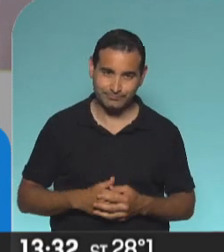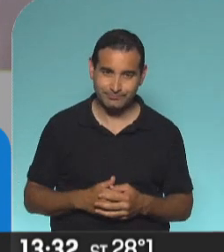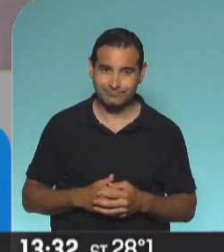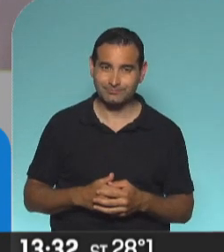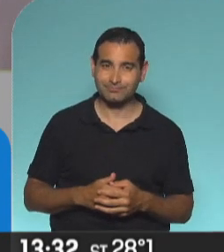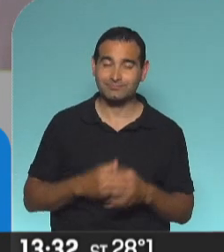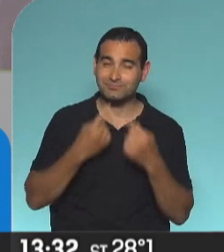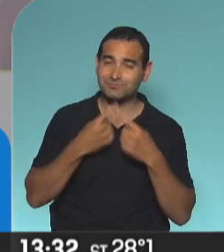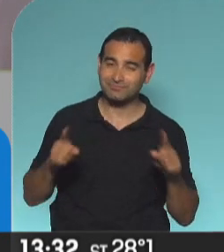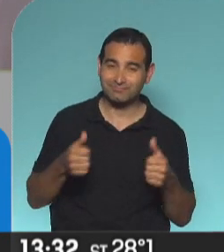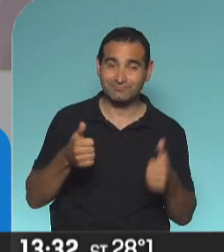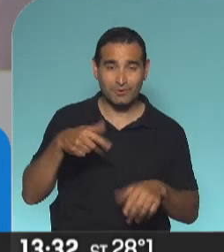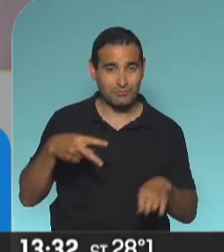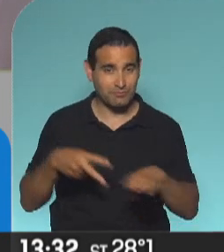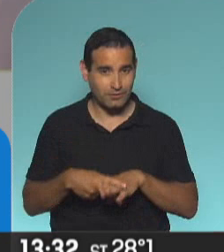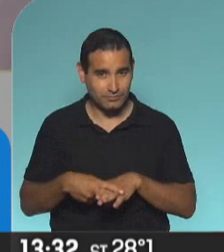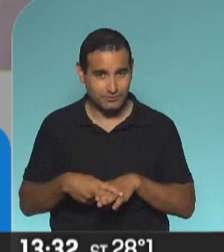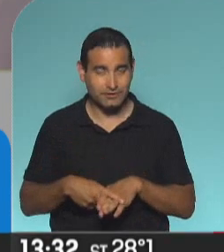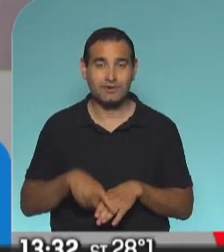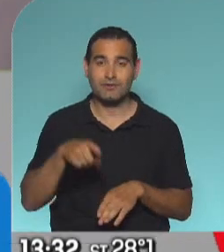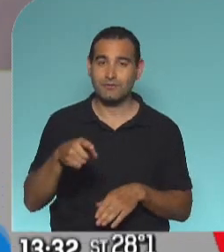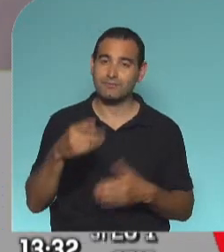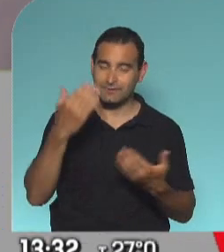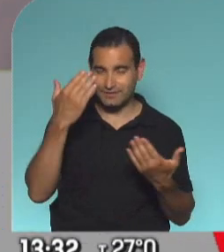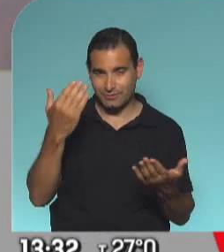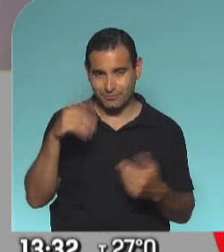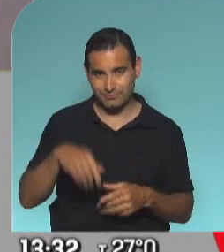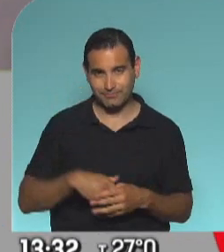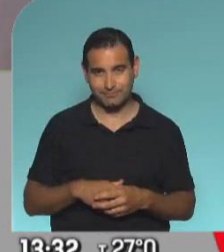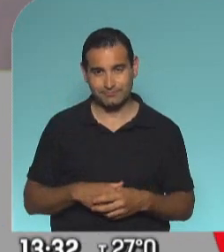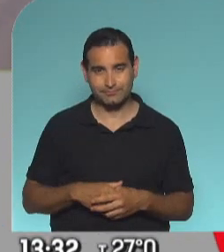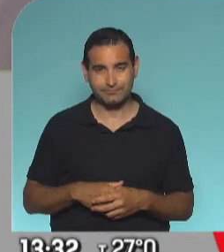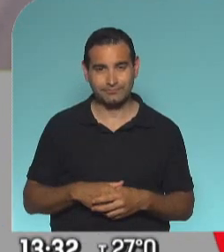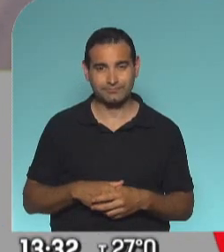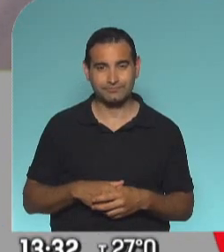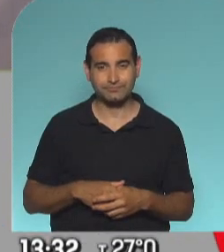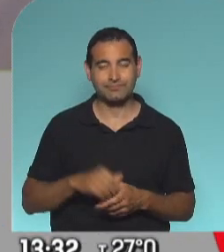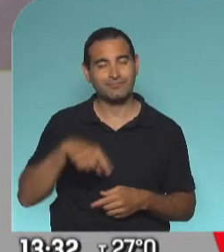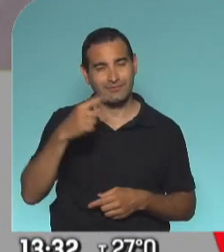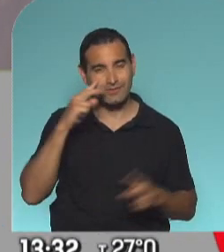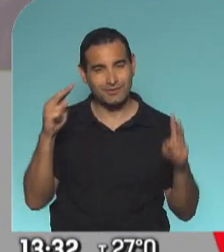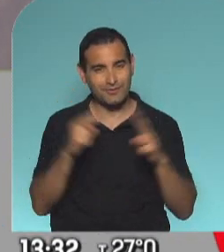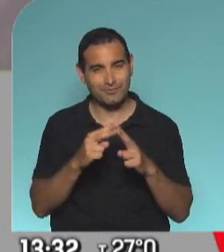con esa música entonces para ir a la pausa y a vos, Alejito, te saludamos hasta mañana. Hasta mañana, Silvita. Que estén bien.